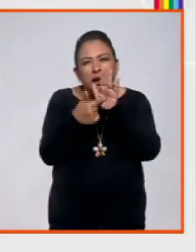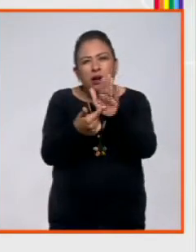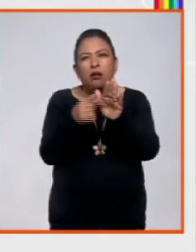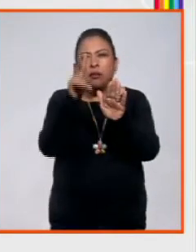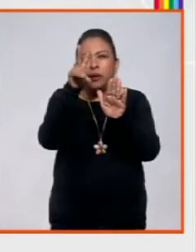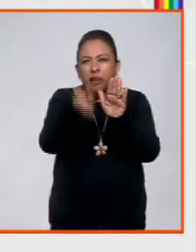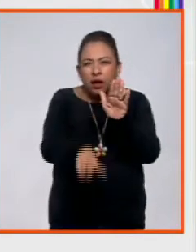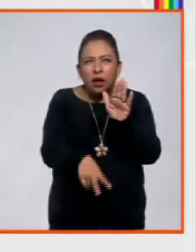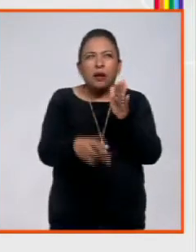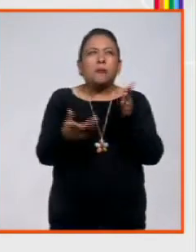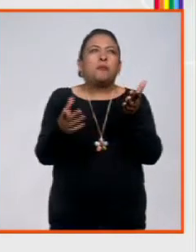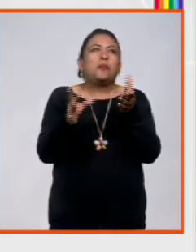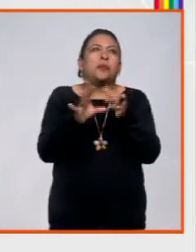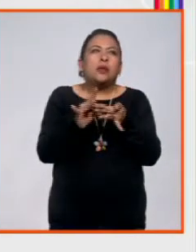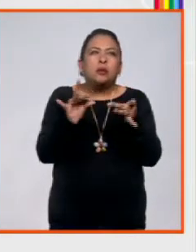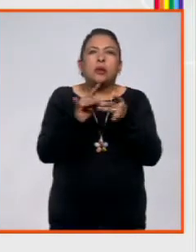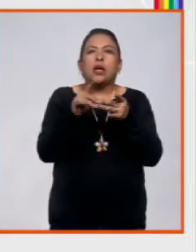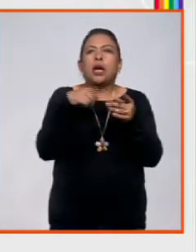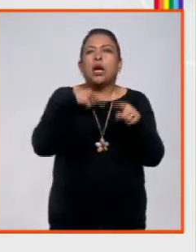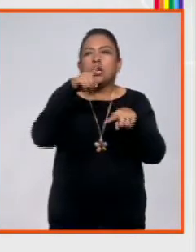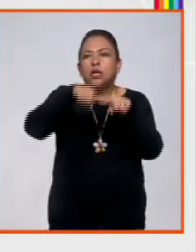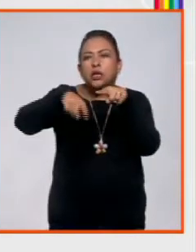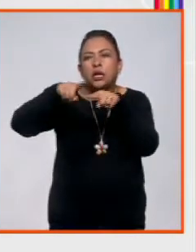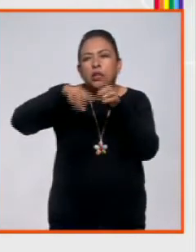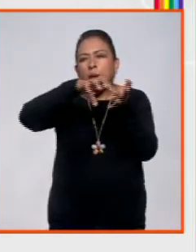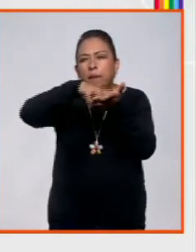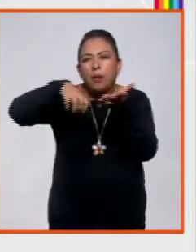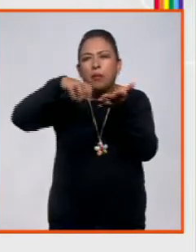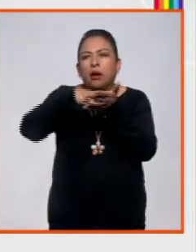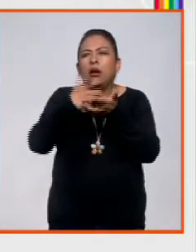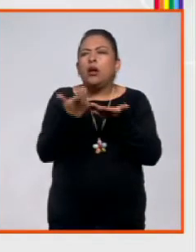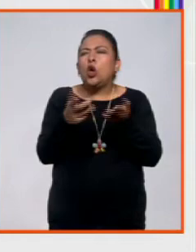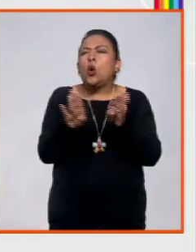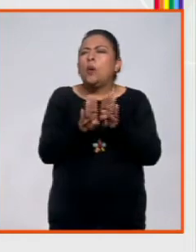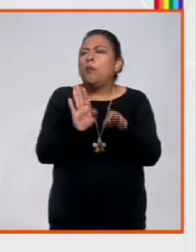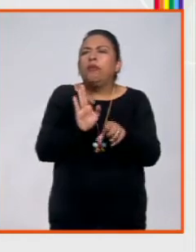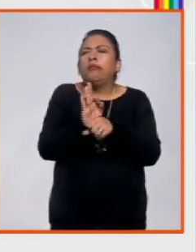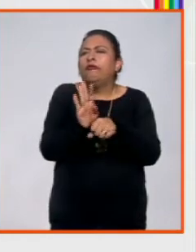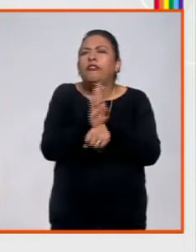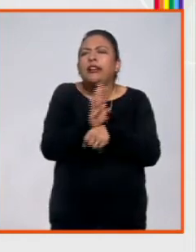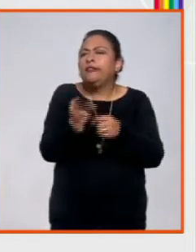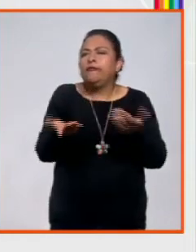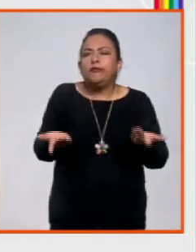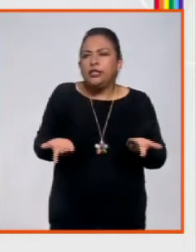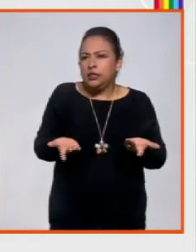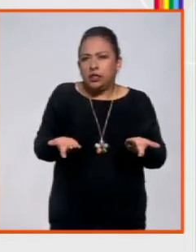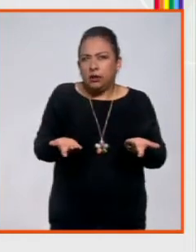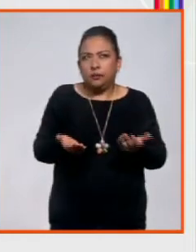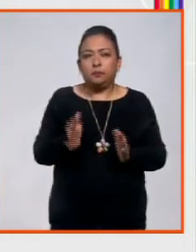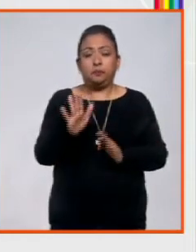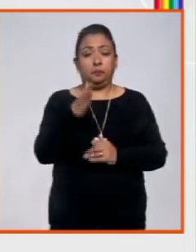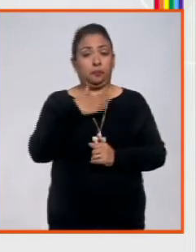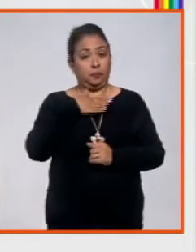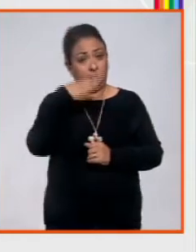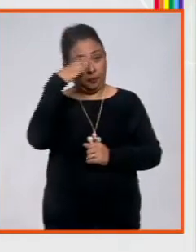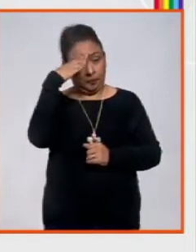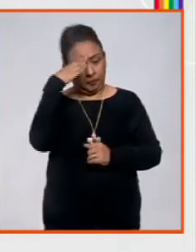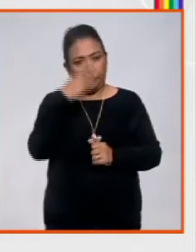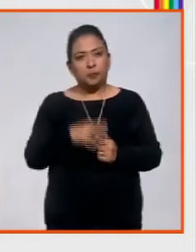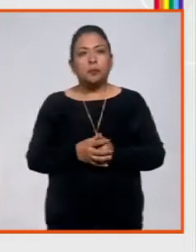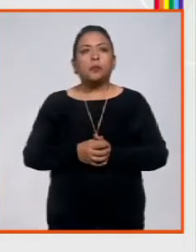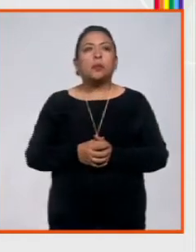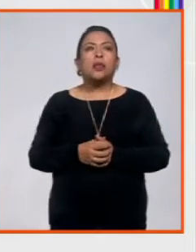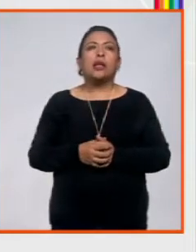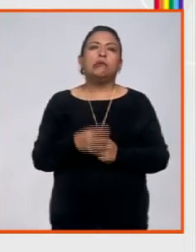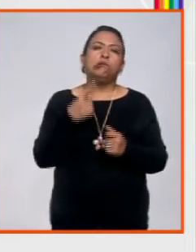esta realidad hablar de los recortes presupuestales de qué manera beneficia yo creo que todas